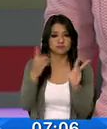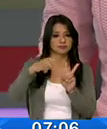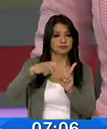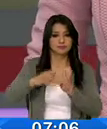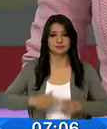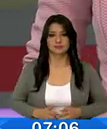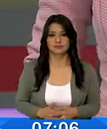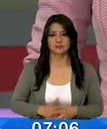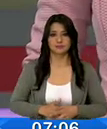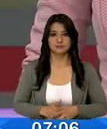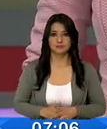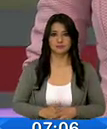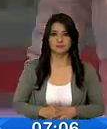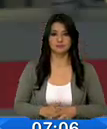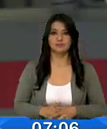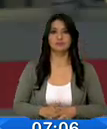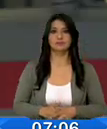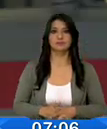TV.